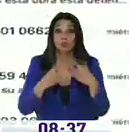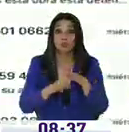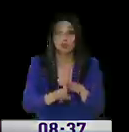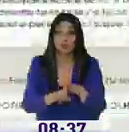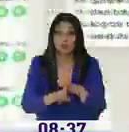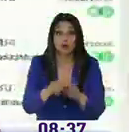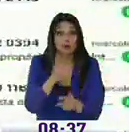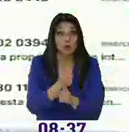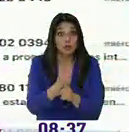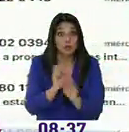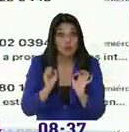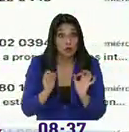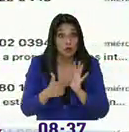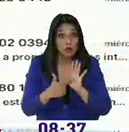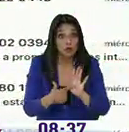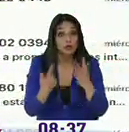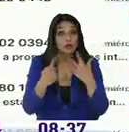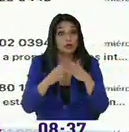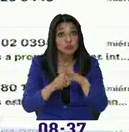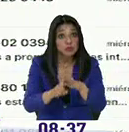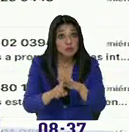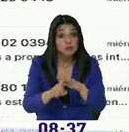Ah, por eso pusieron, sí, es inclusivo,